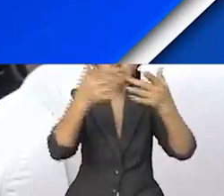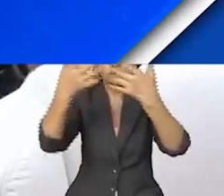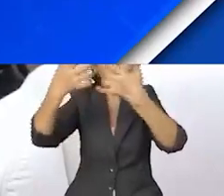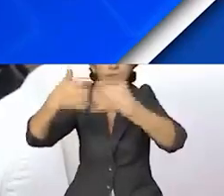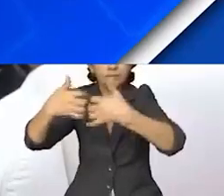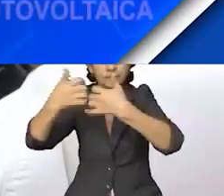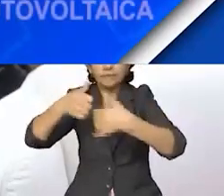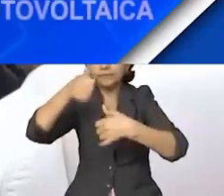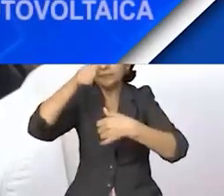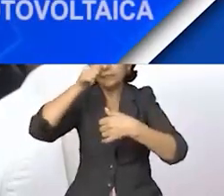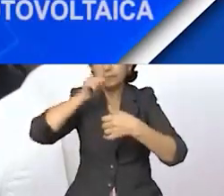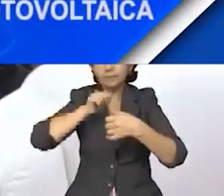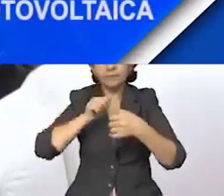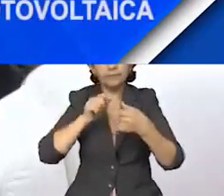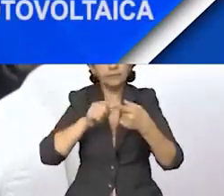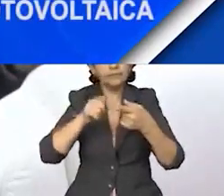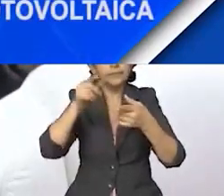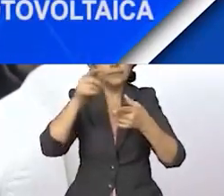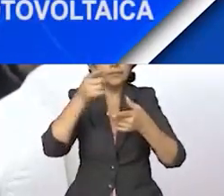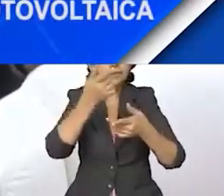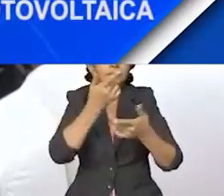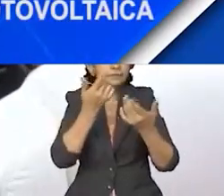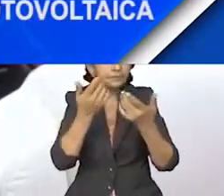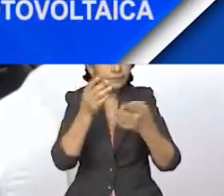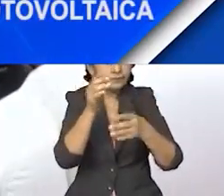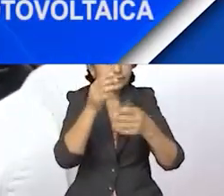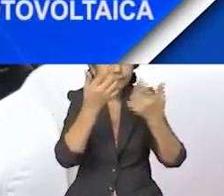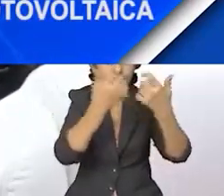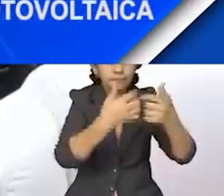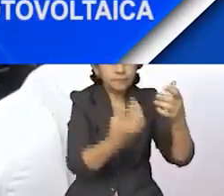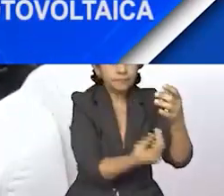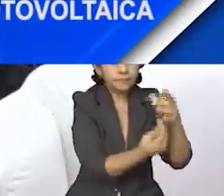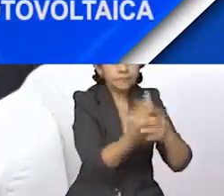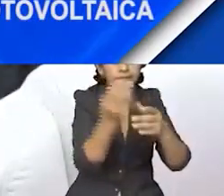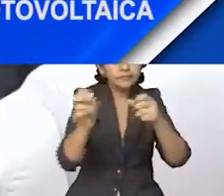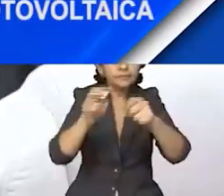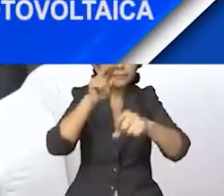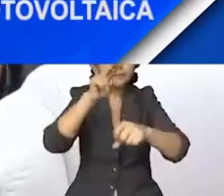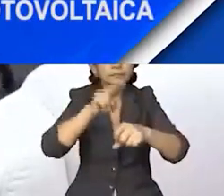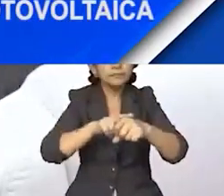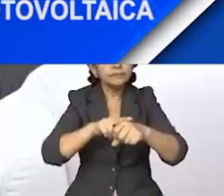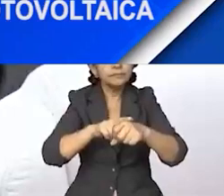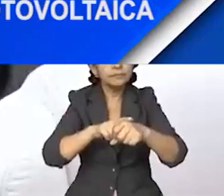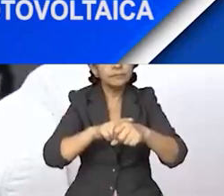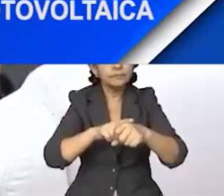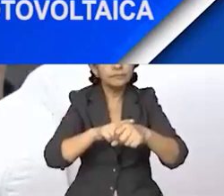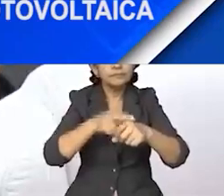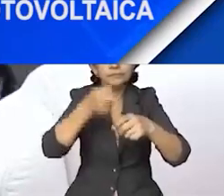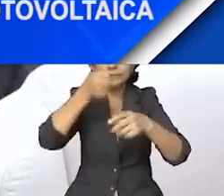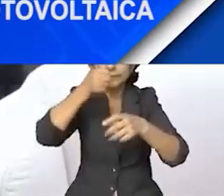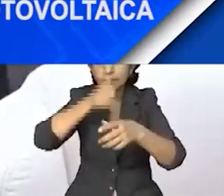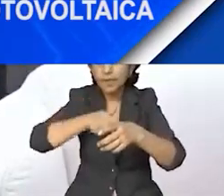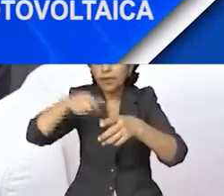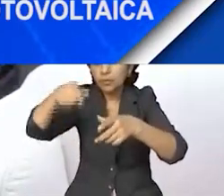empresas a los centros de producción nacional a través del